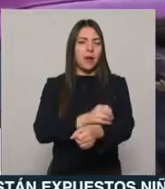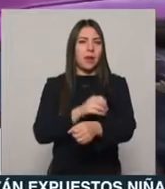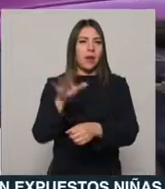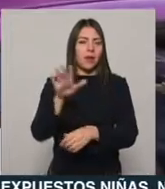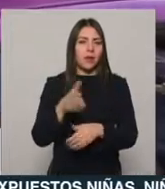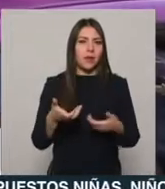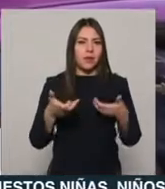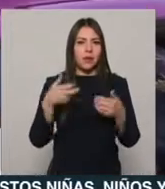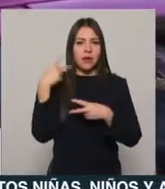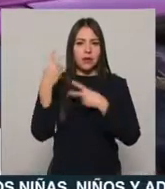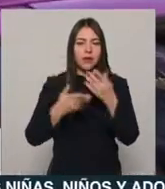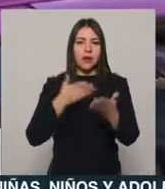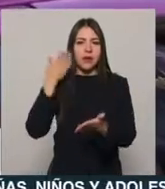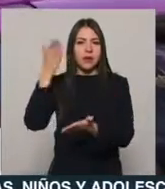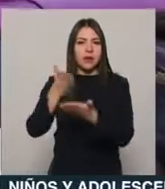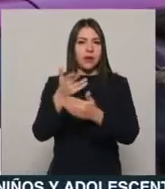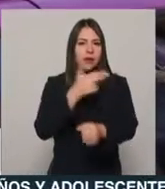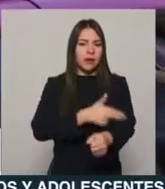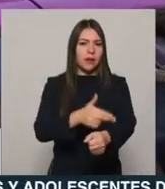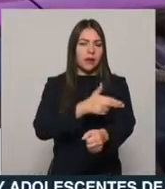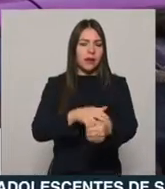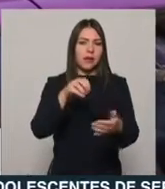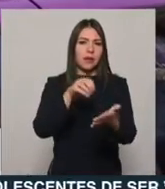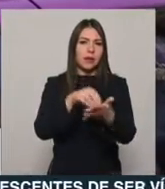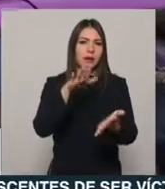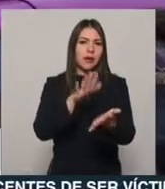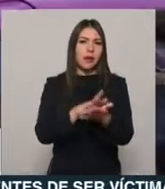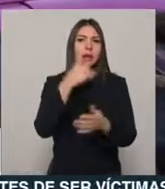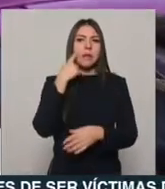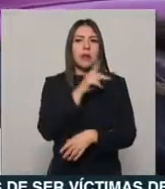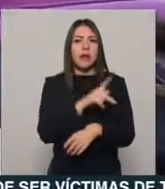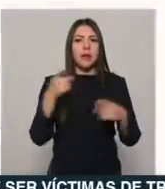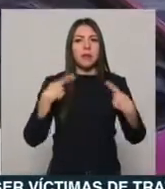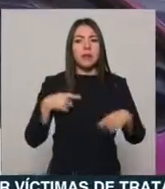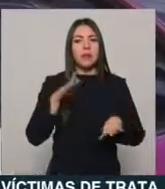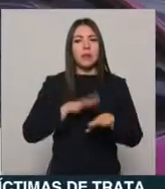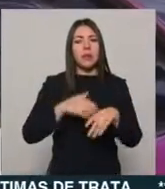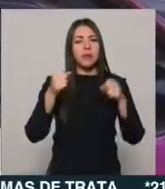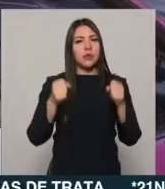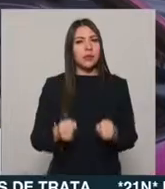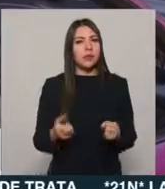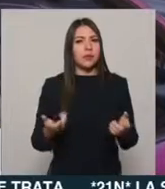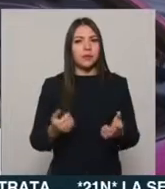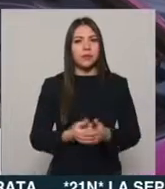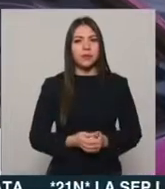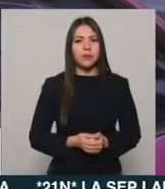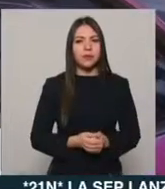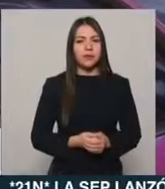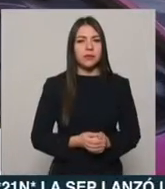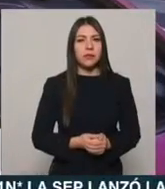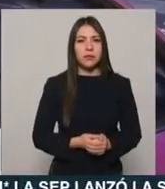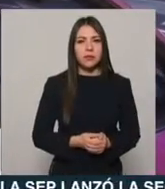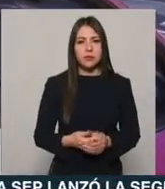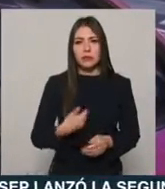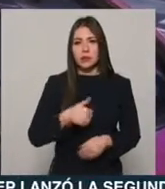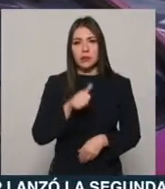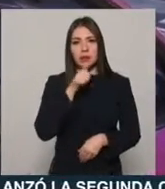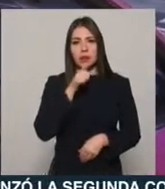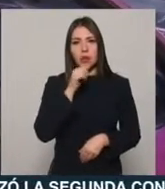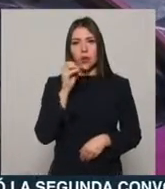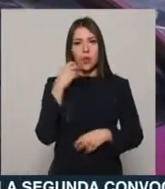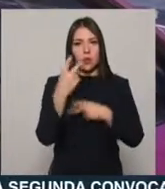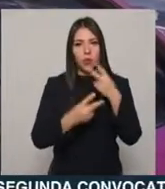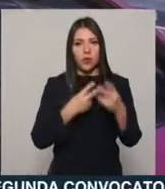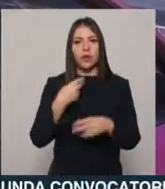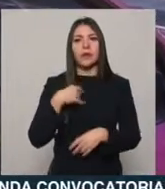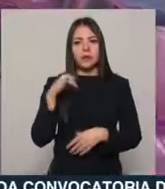registrarnos, o sea, para la seguridad del pasajero, de la gente. Bueno, yo todavía no lo hago, no lo hago,